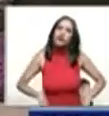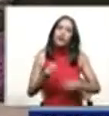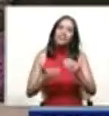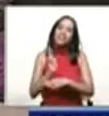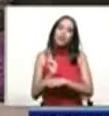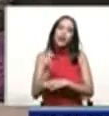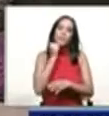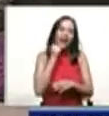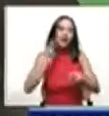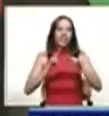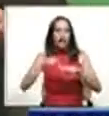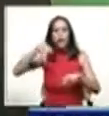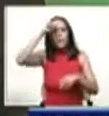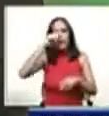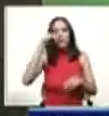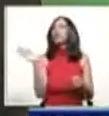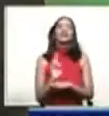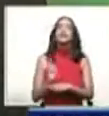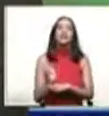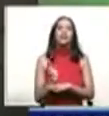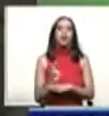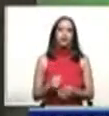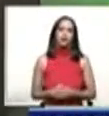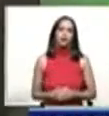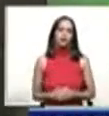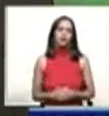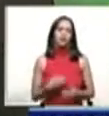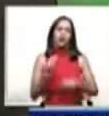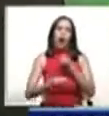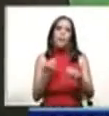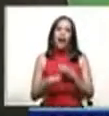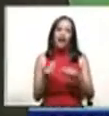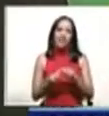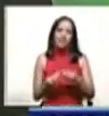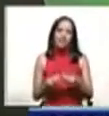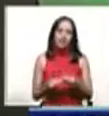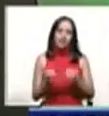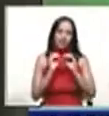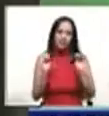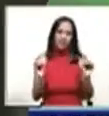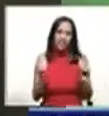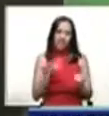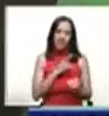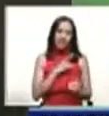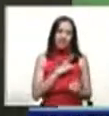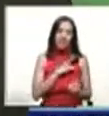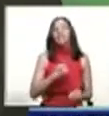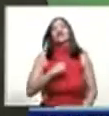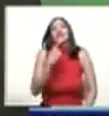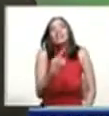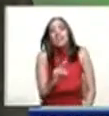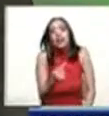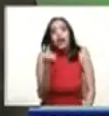Mango, La Negra, dale, Pedro. Rapidito. Vamos a hacer la medición en las universidades autónomas y que me digan ellos